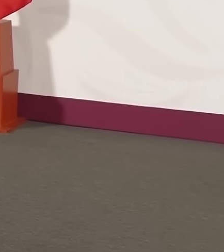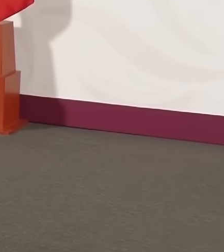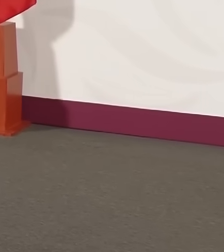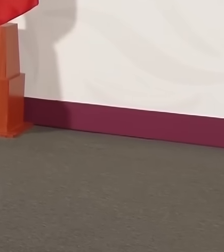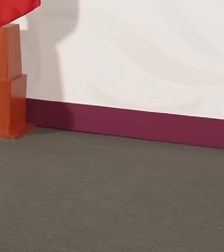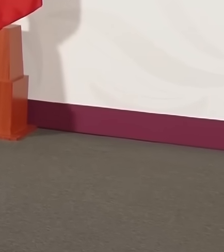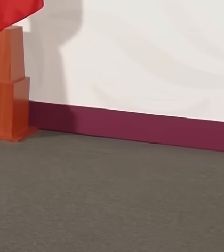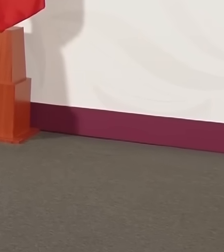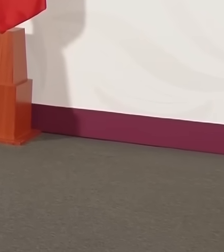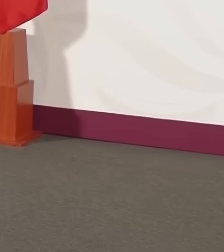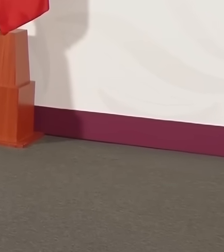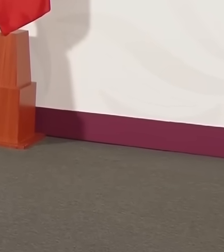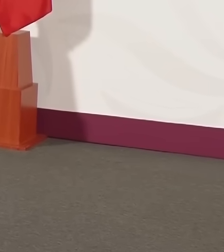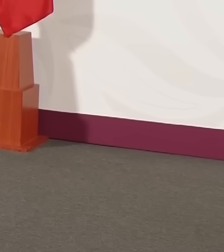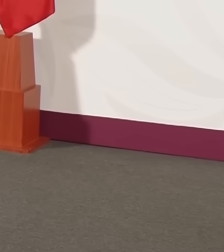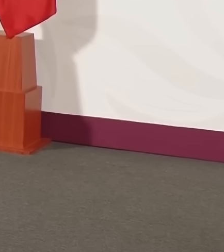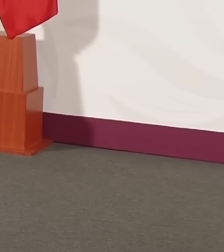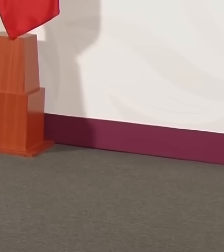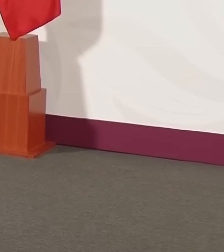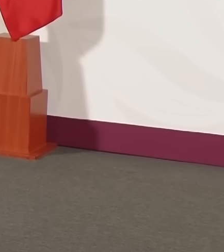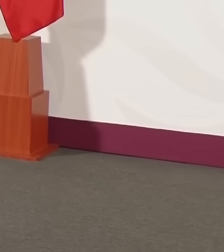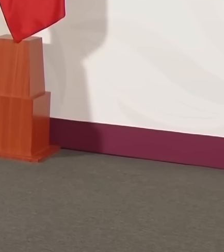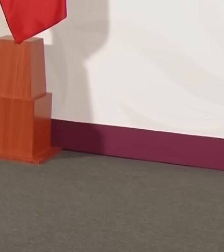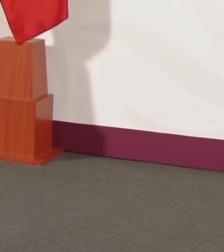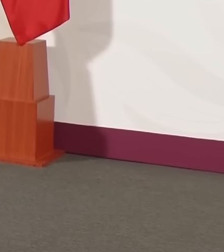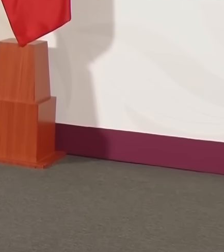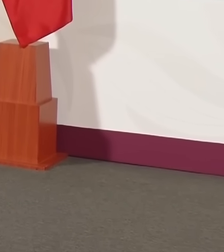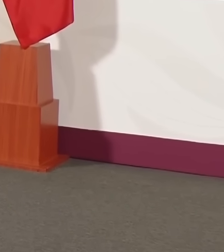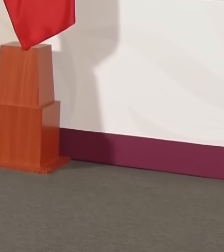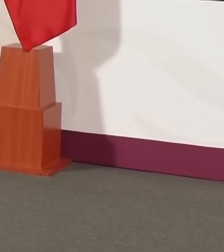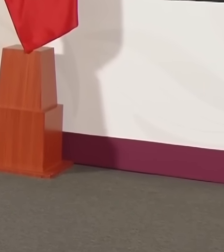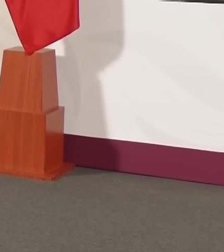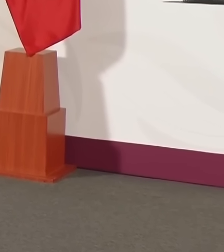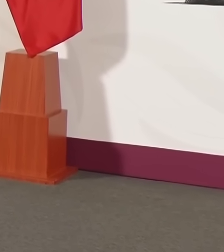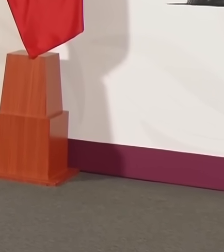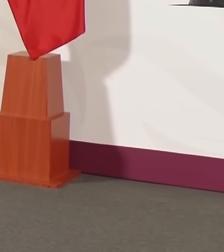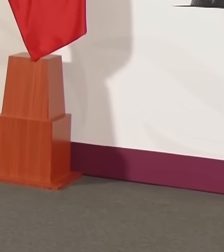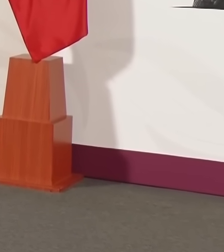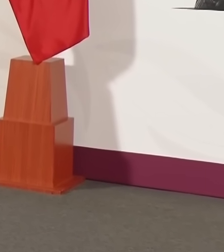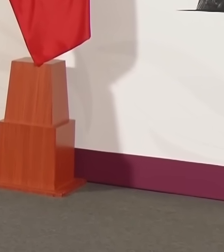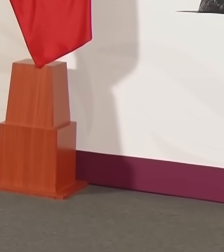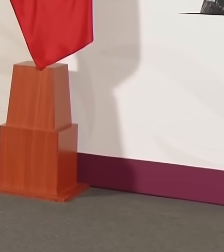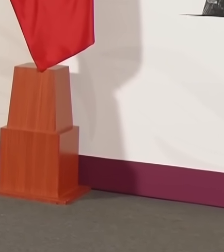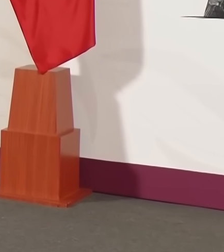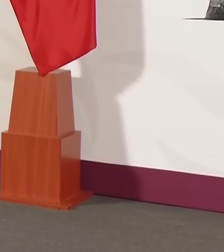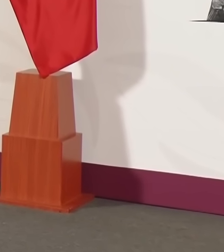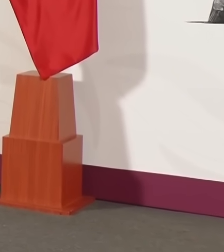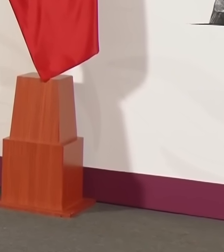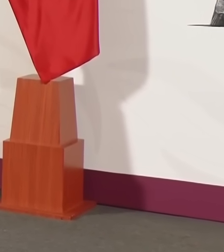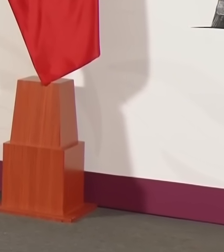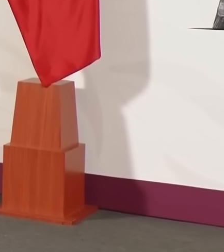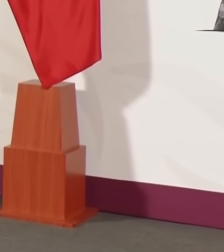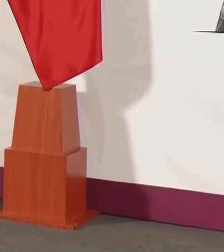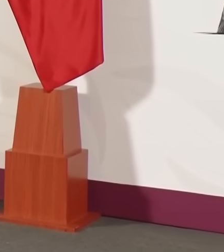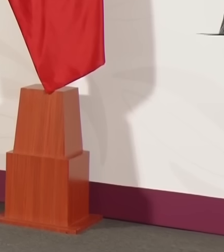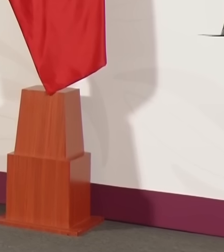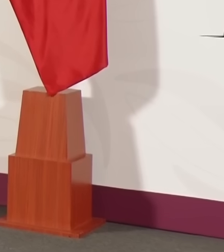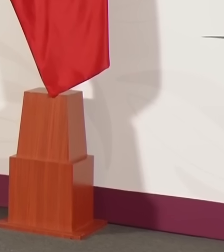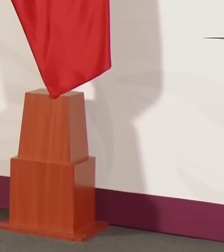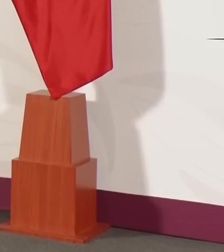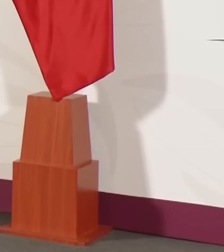Bueno, muchas gracias. Buen día a todos y a todas. El día de hoy el tema es salud, como saben.